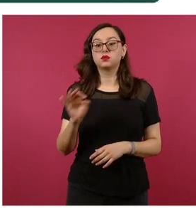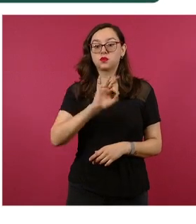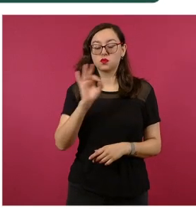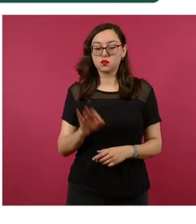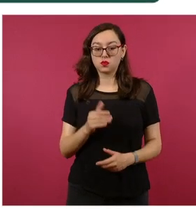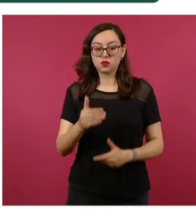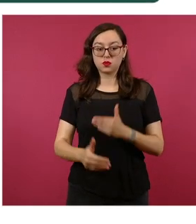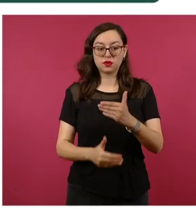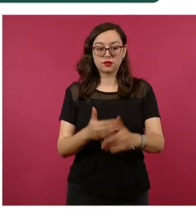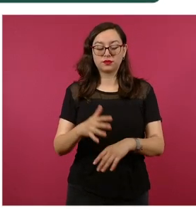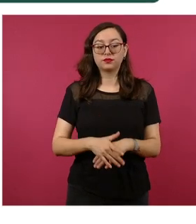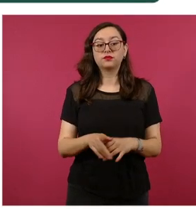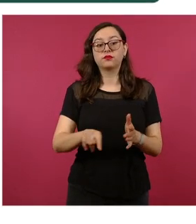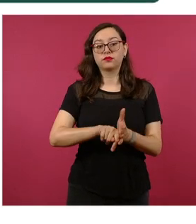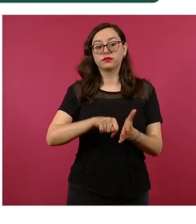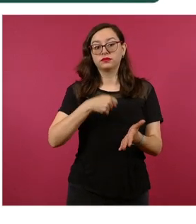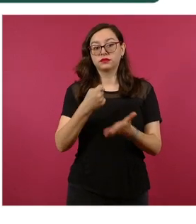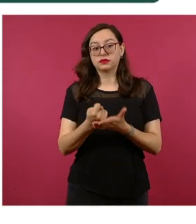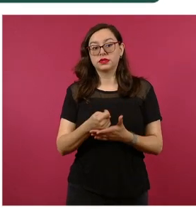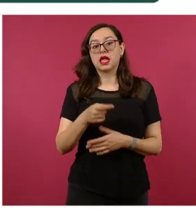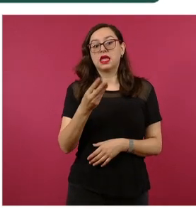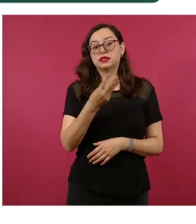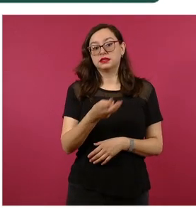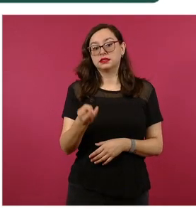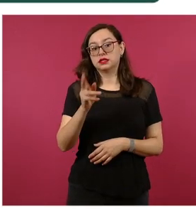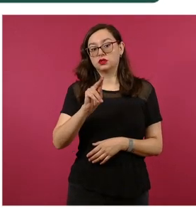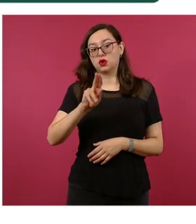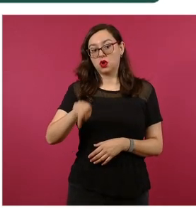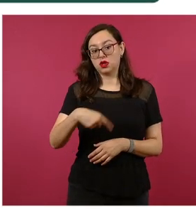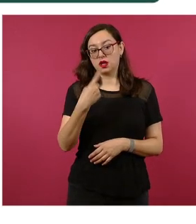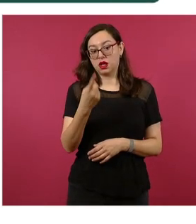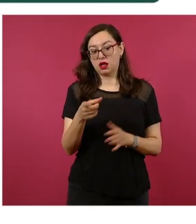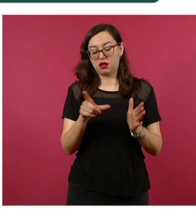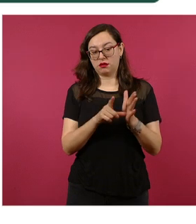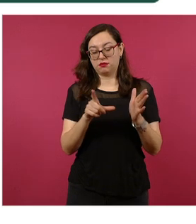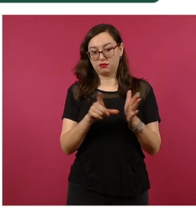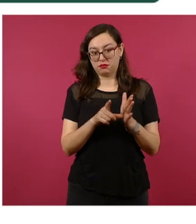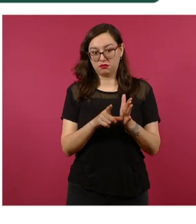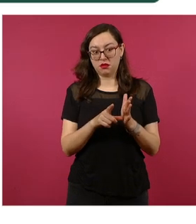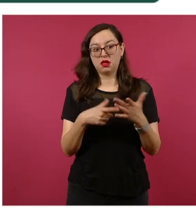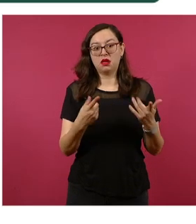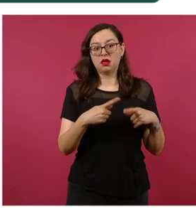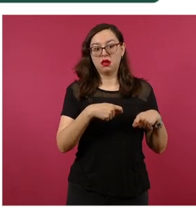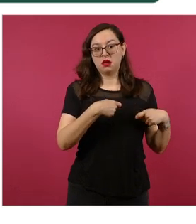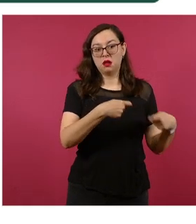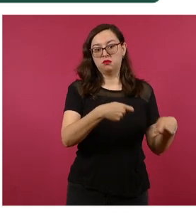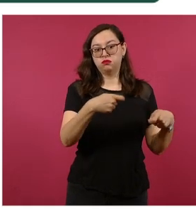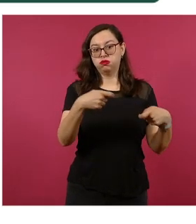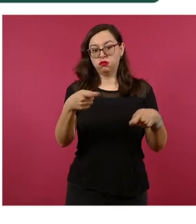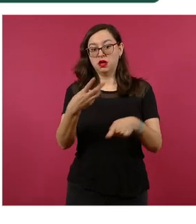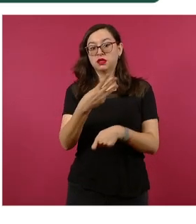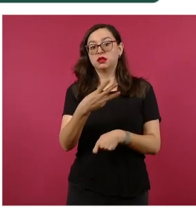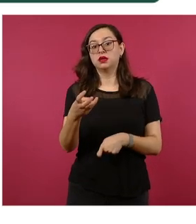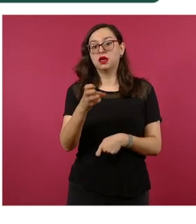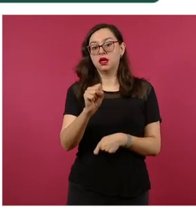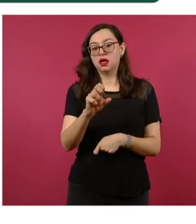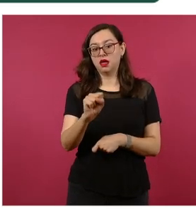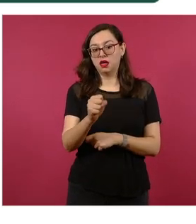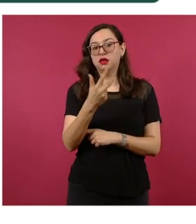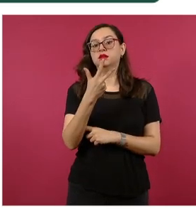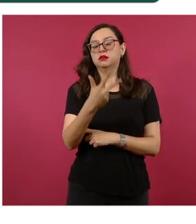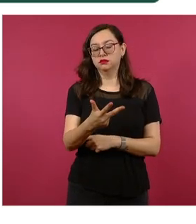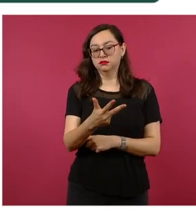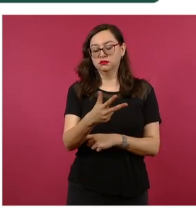aquí a Tamaulipas con 381 tarjetas que están programadas, de las cuales 368 ya